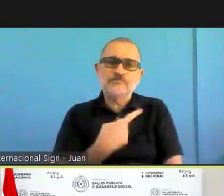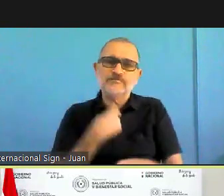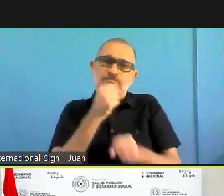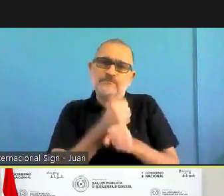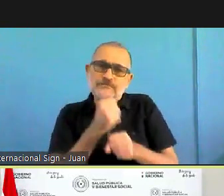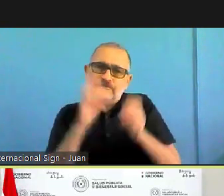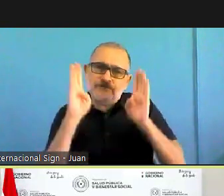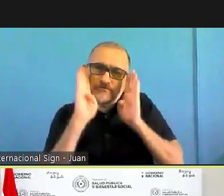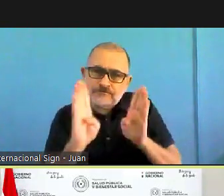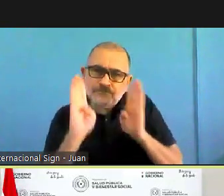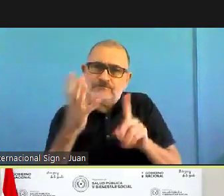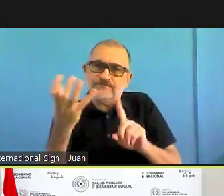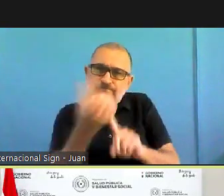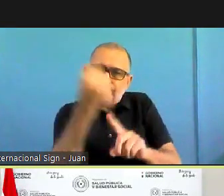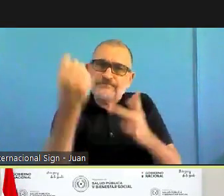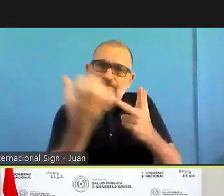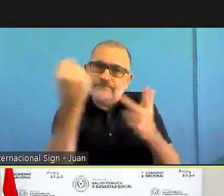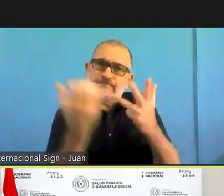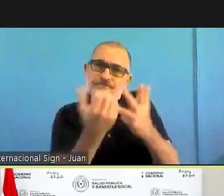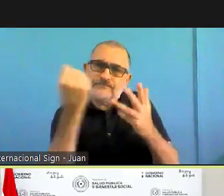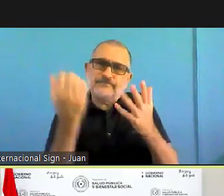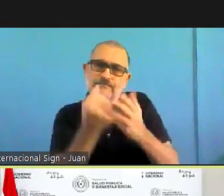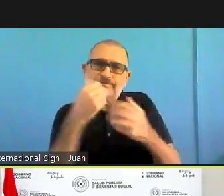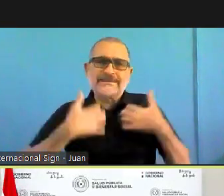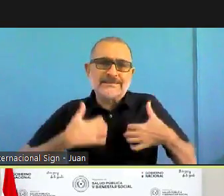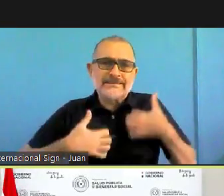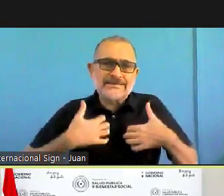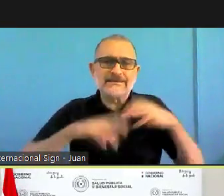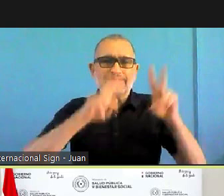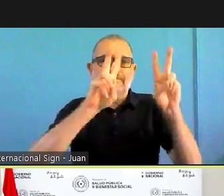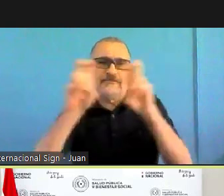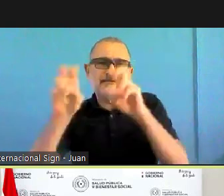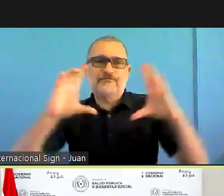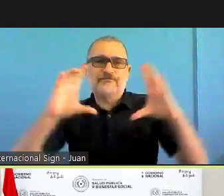lo fuimos evaluando y llegamos